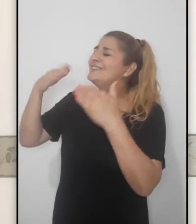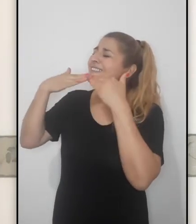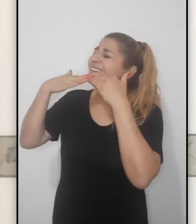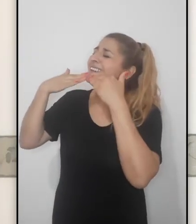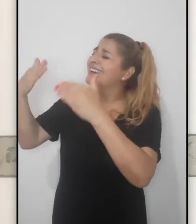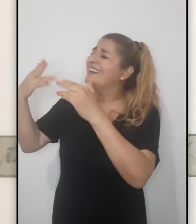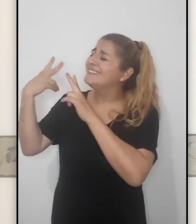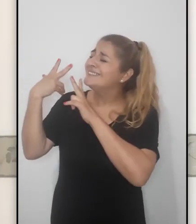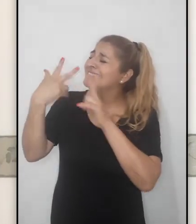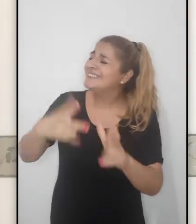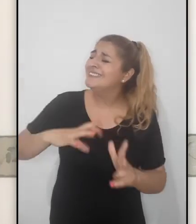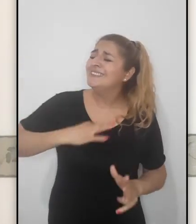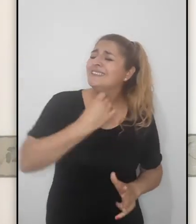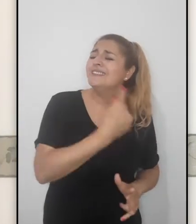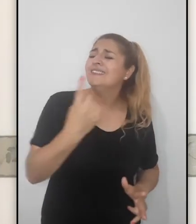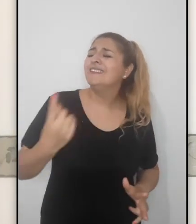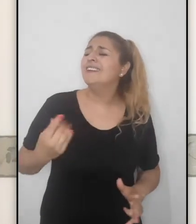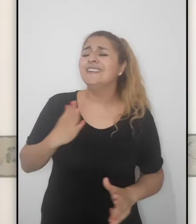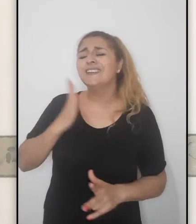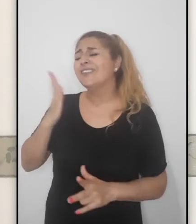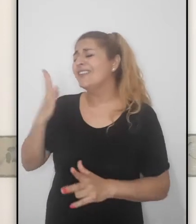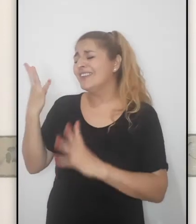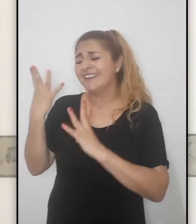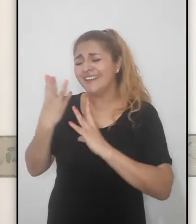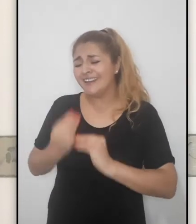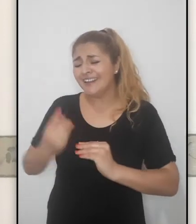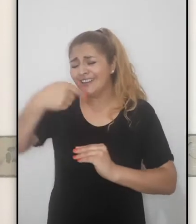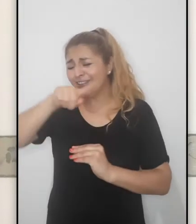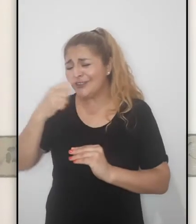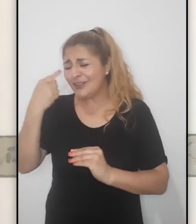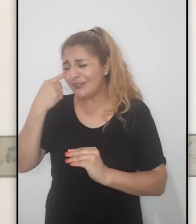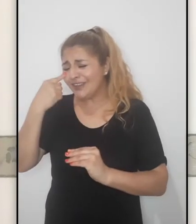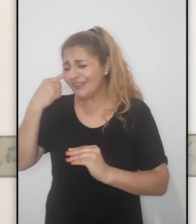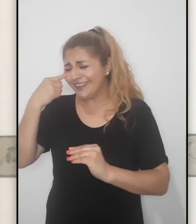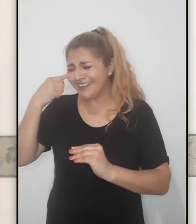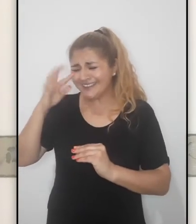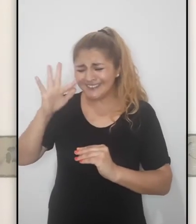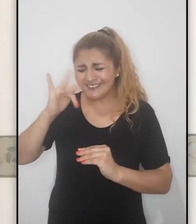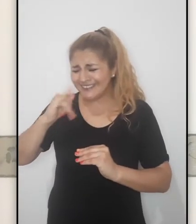transitarla en una relación completa contigo